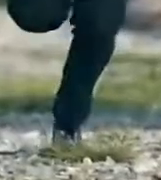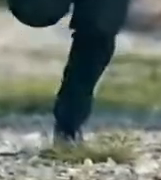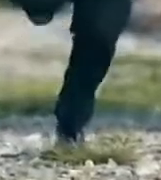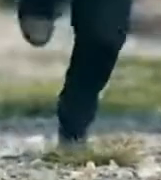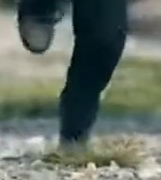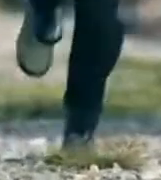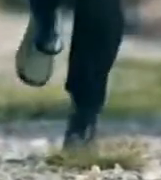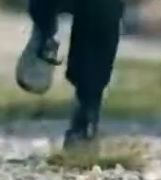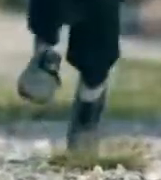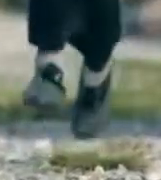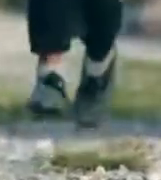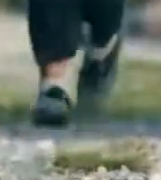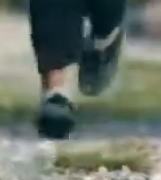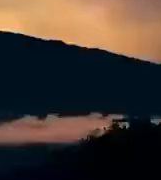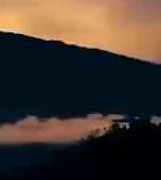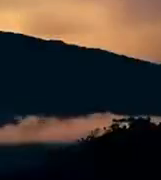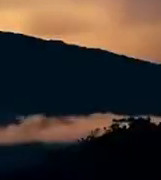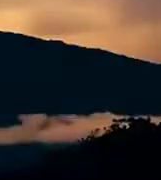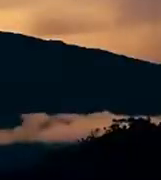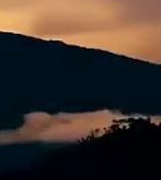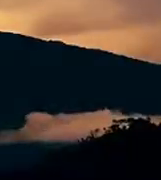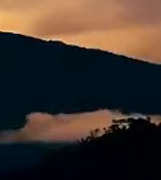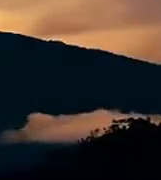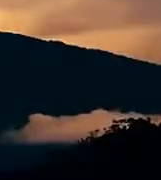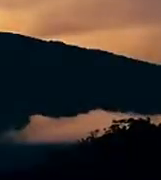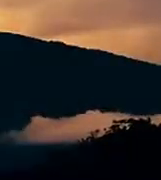y beneficios para la sociedad.